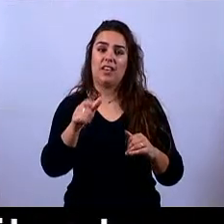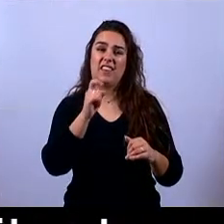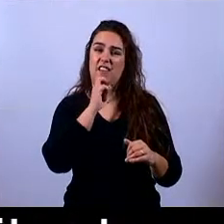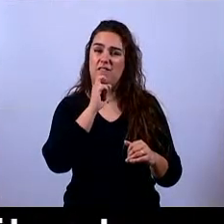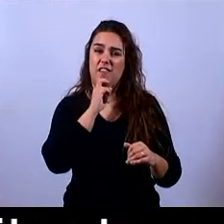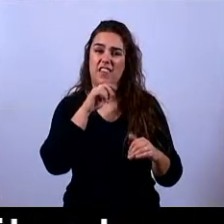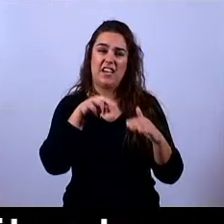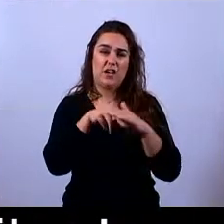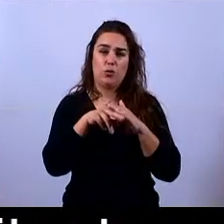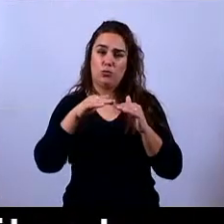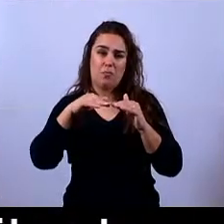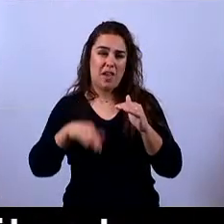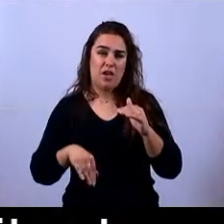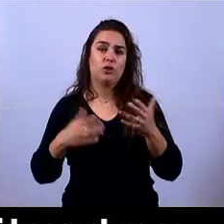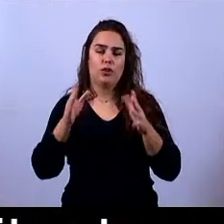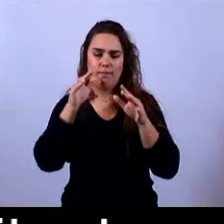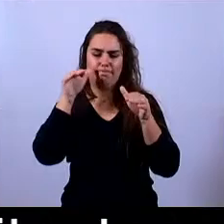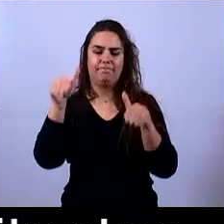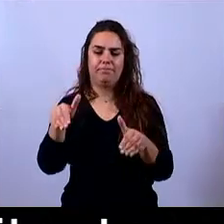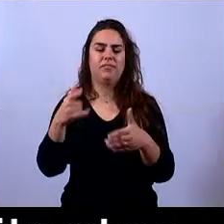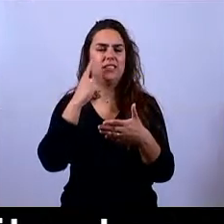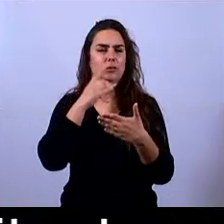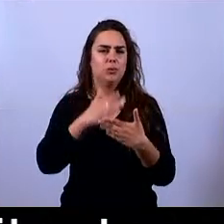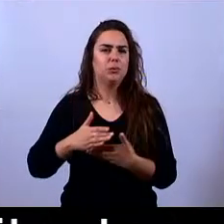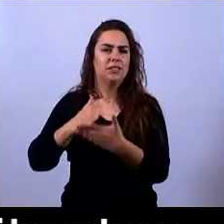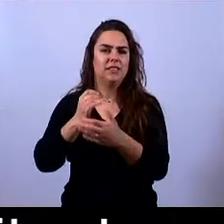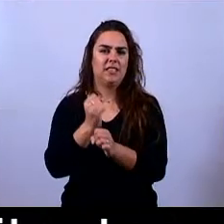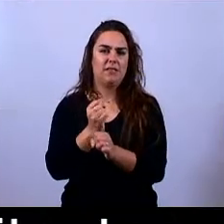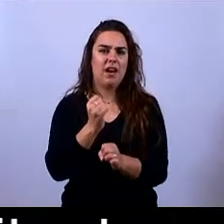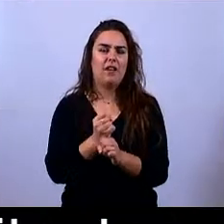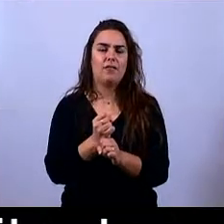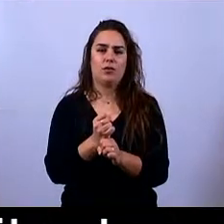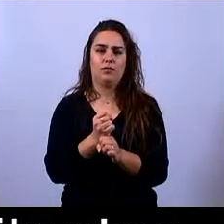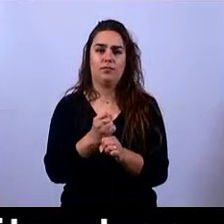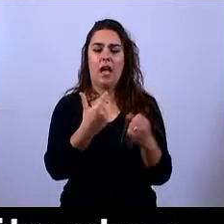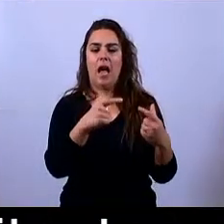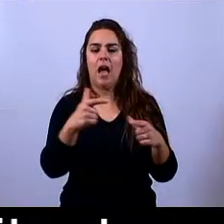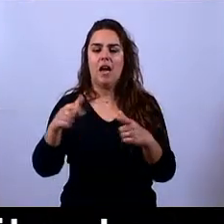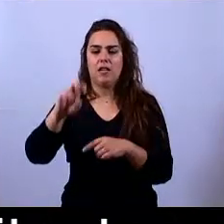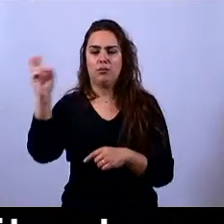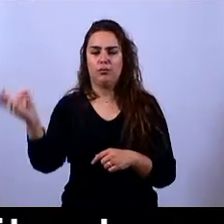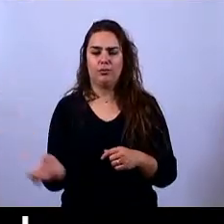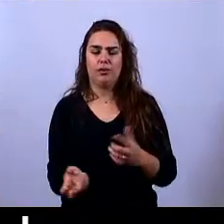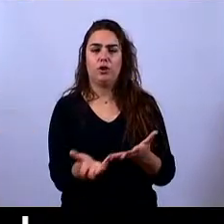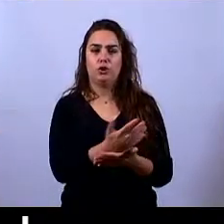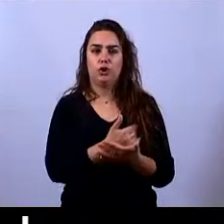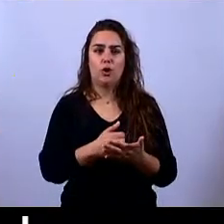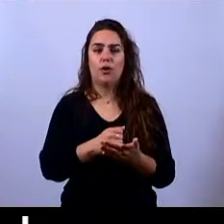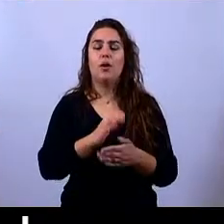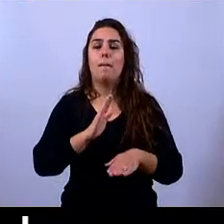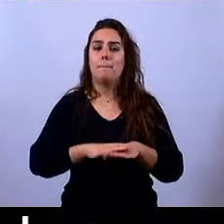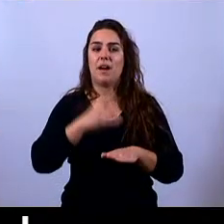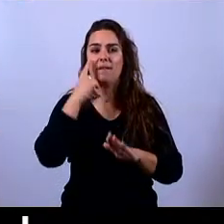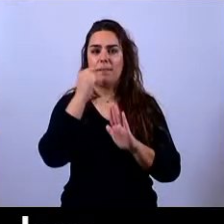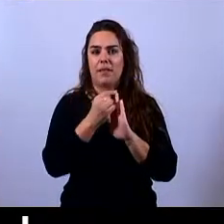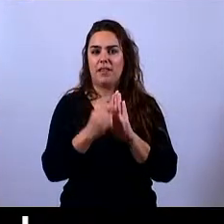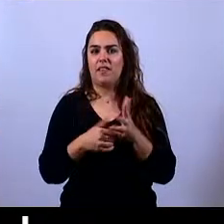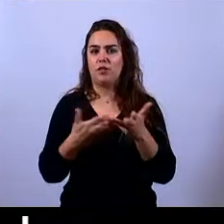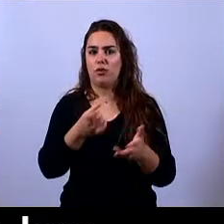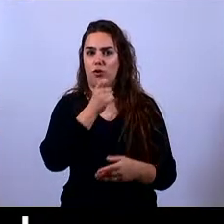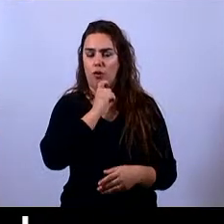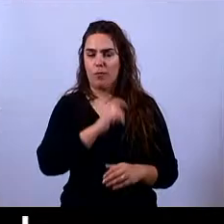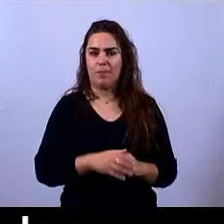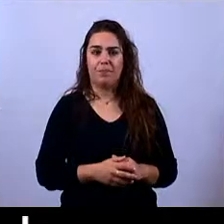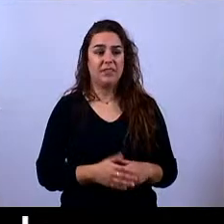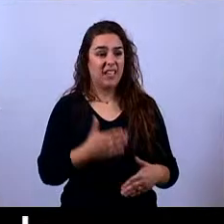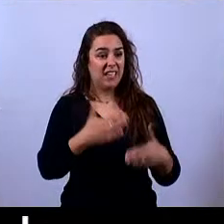menos recursos tienen, y se está estudiando y se está trabajando con todas las áreas que puedan ser afectadas para ver en qué medida se va a ayudar a cada una. ¿Un